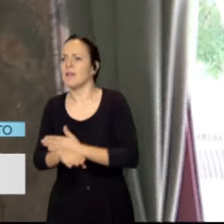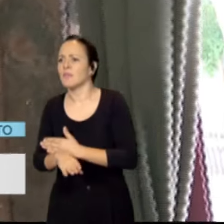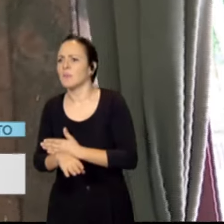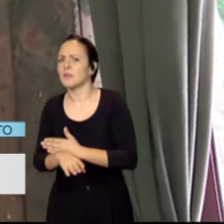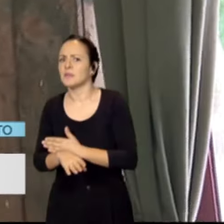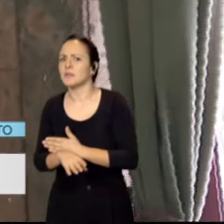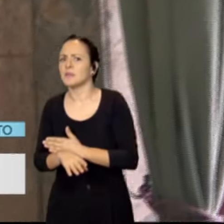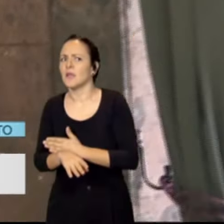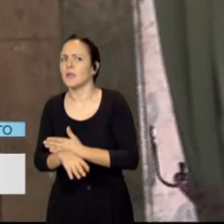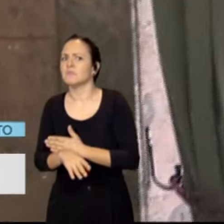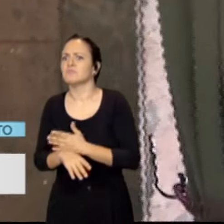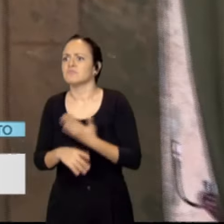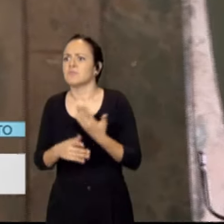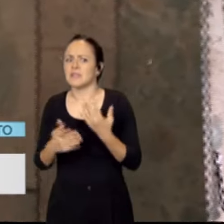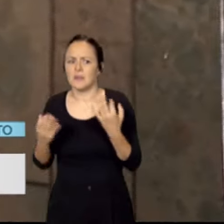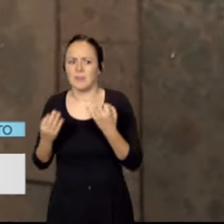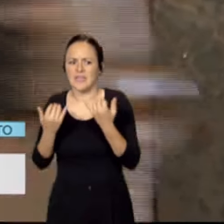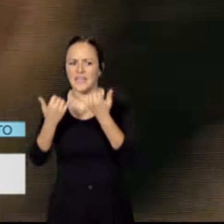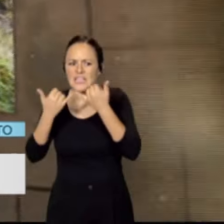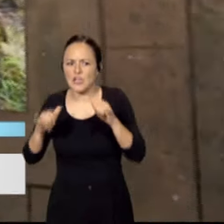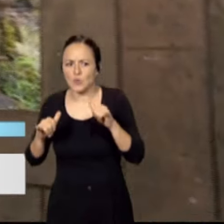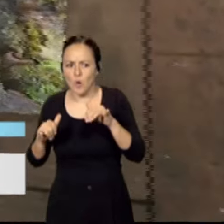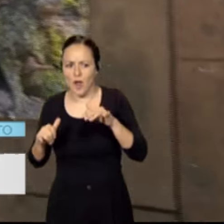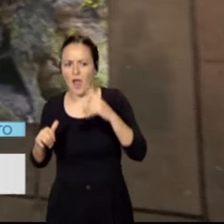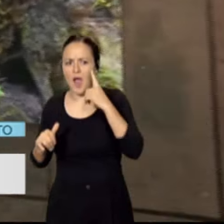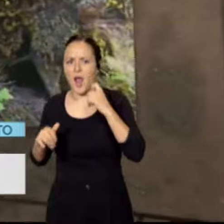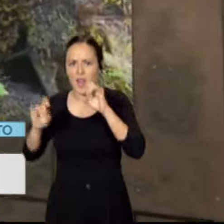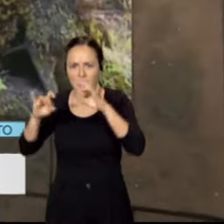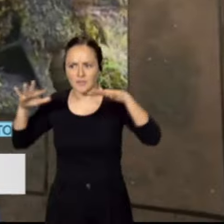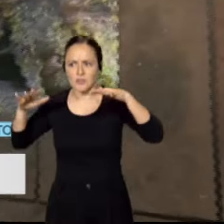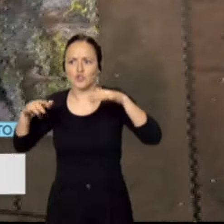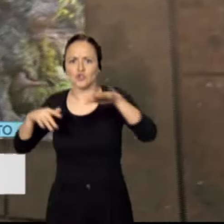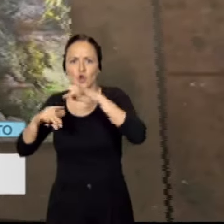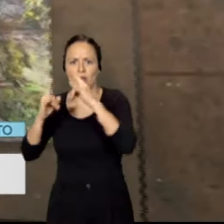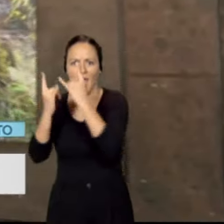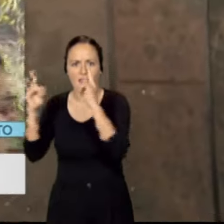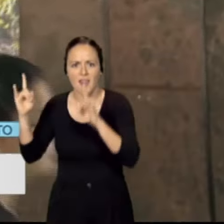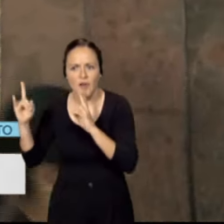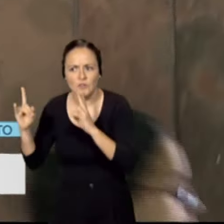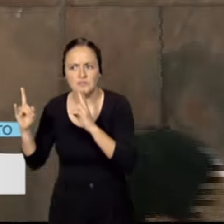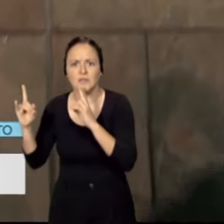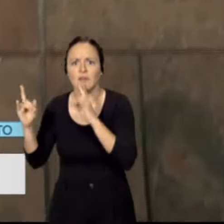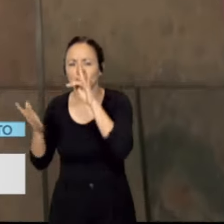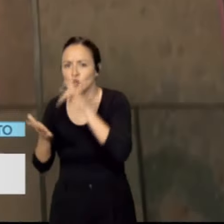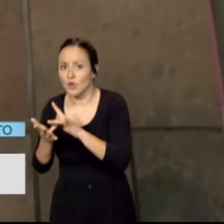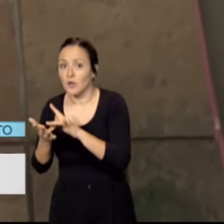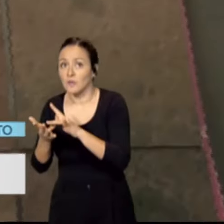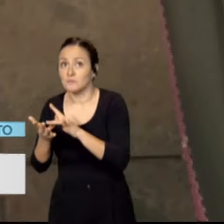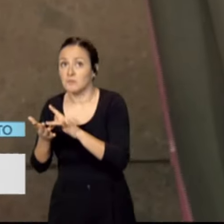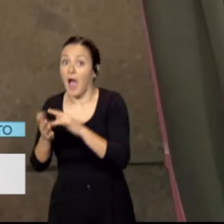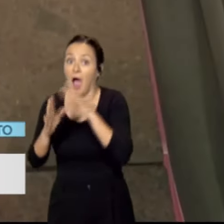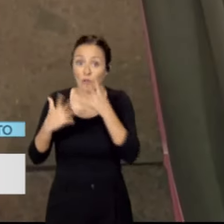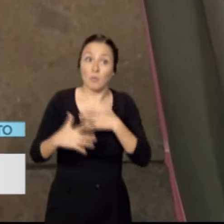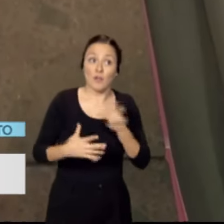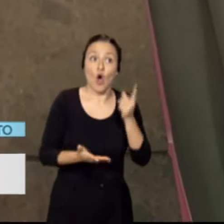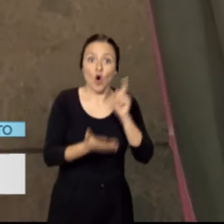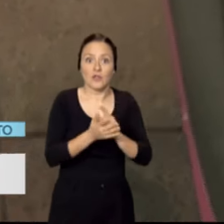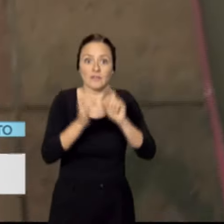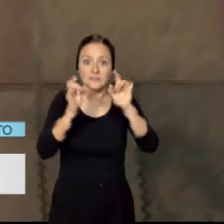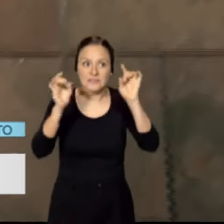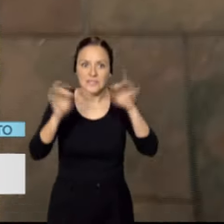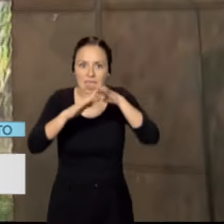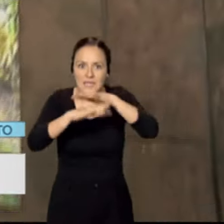en la laur Silva y a lo mejor podemos también incendar otro ritual para que llueva al algo